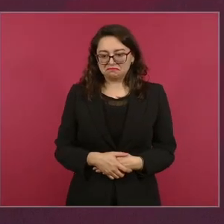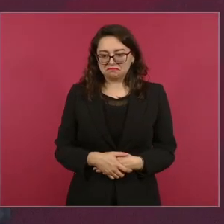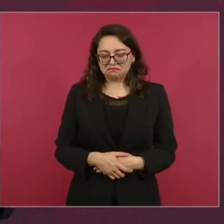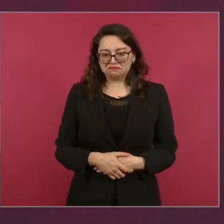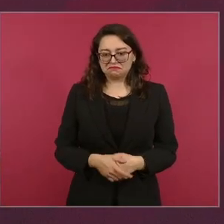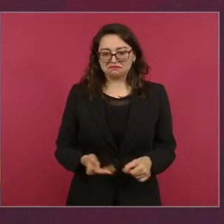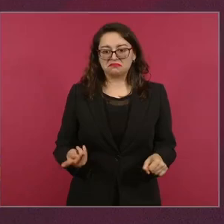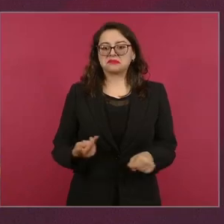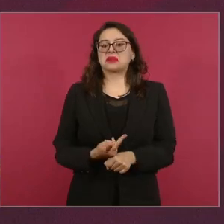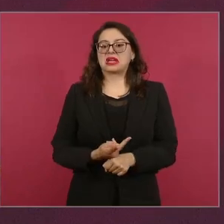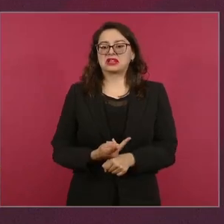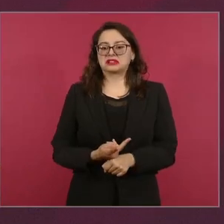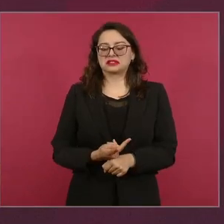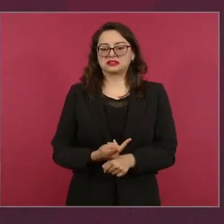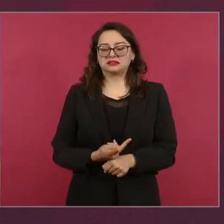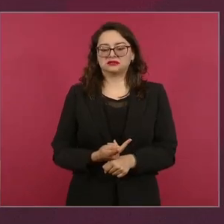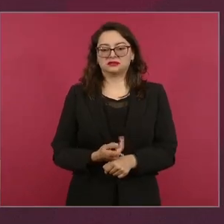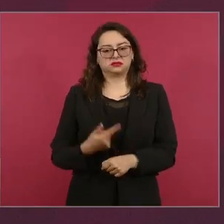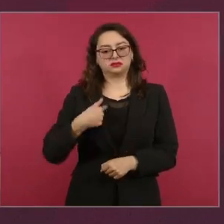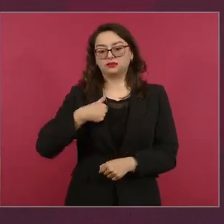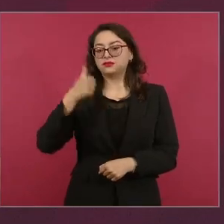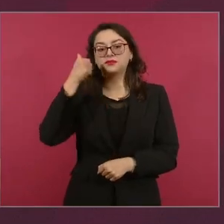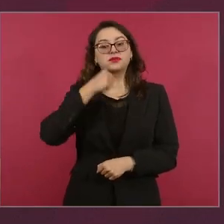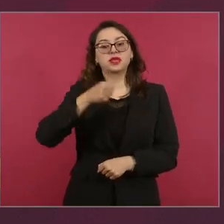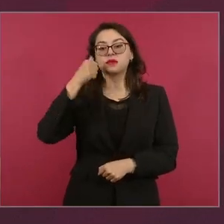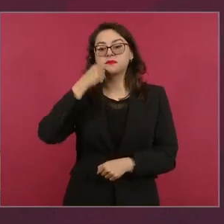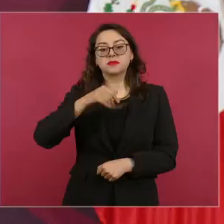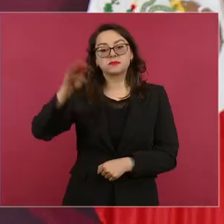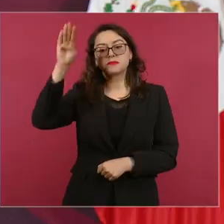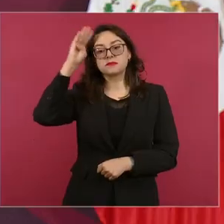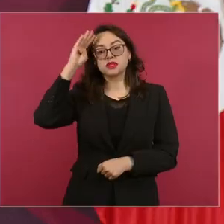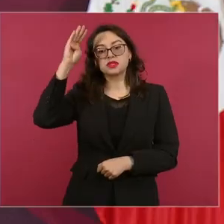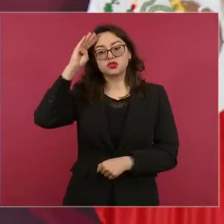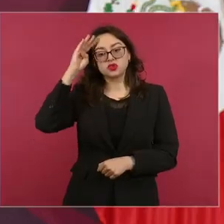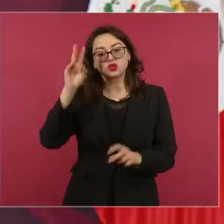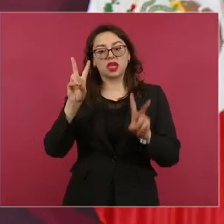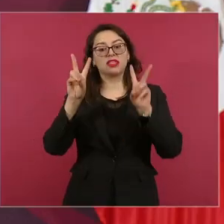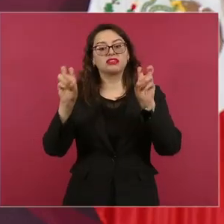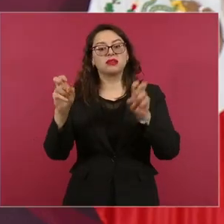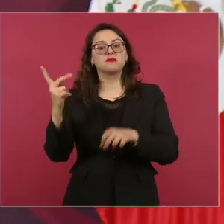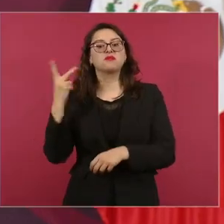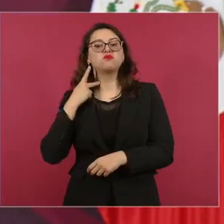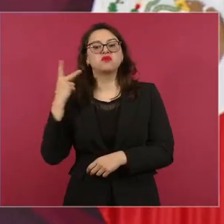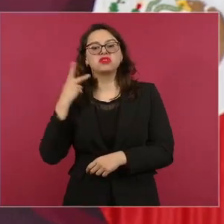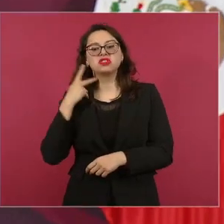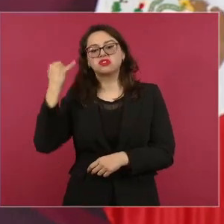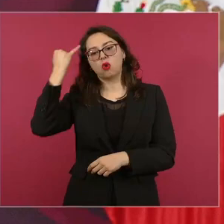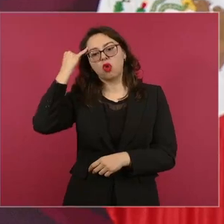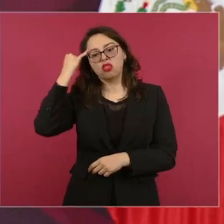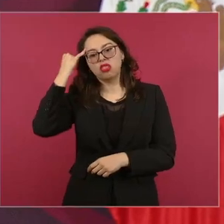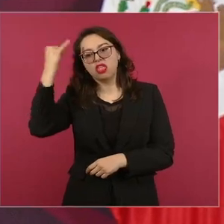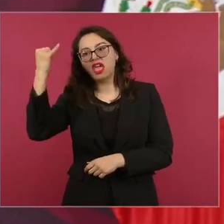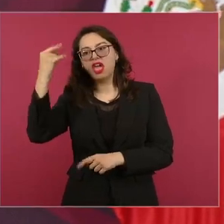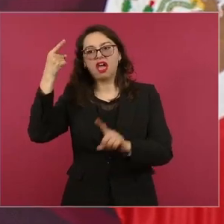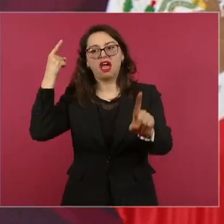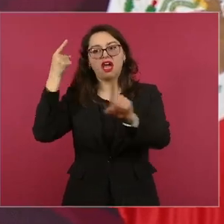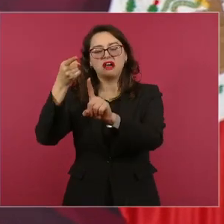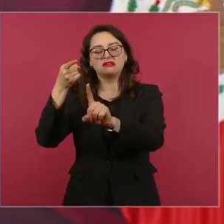que se debe hacer a un lado lo político, lo ideológico,